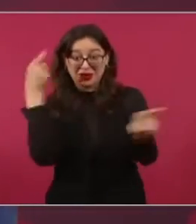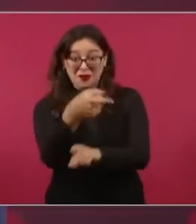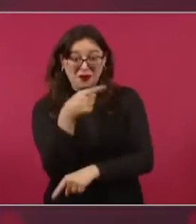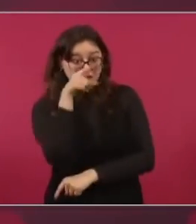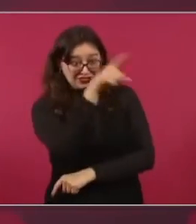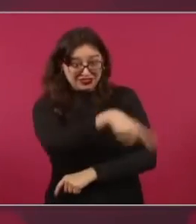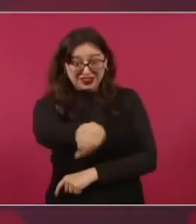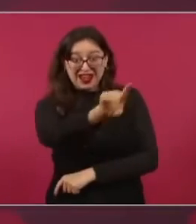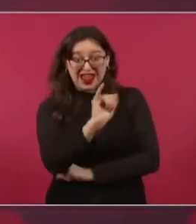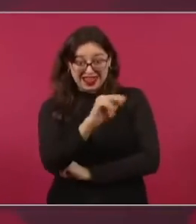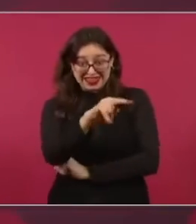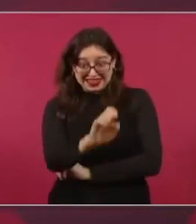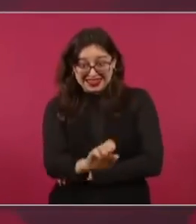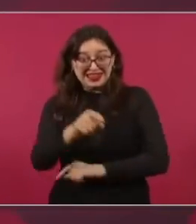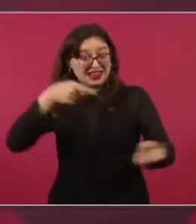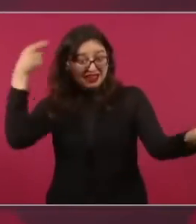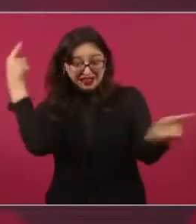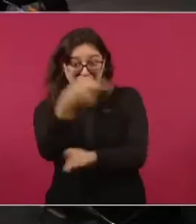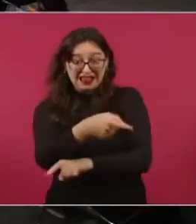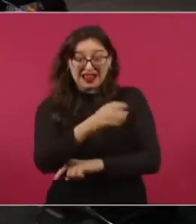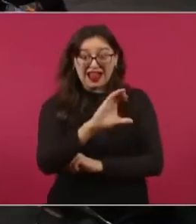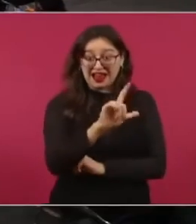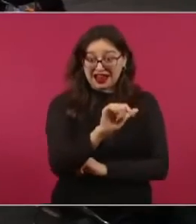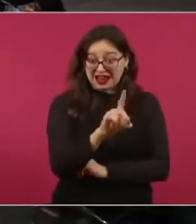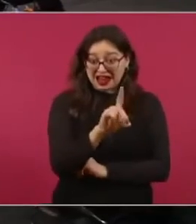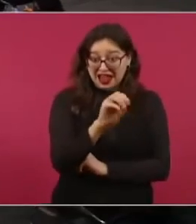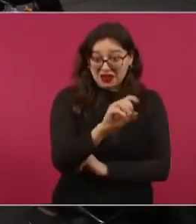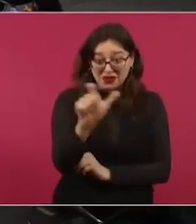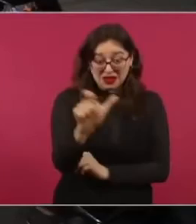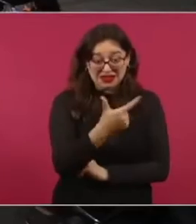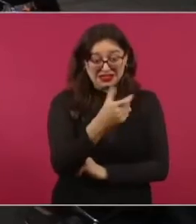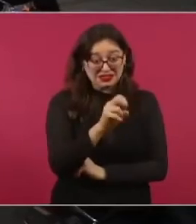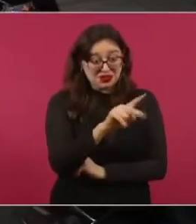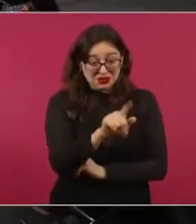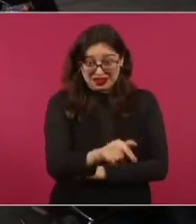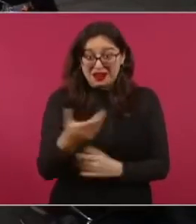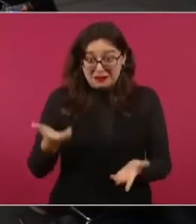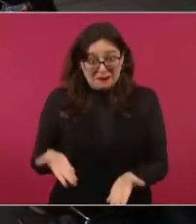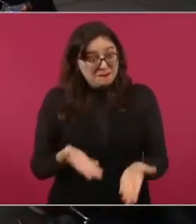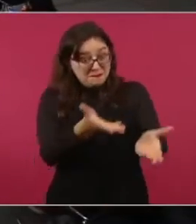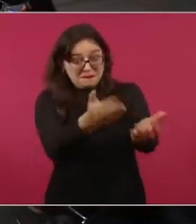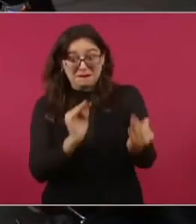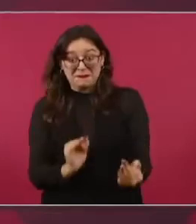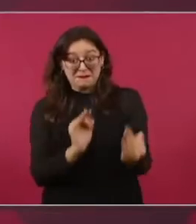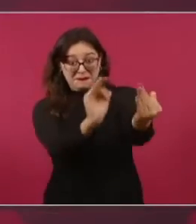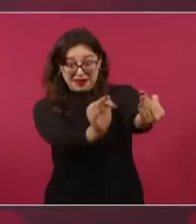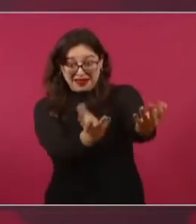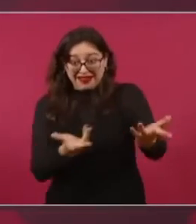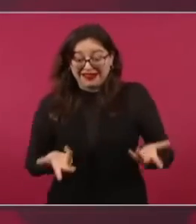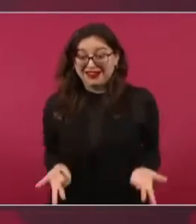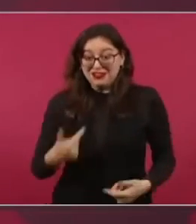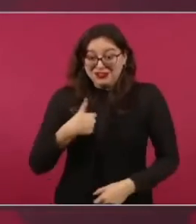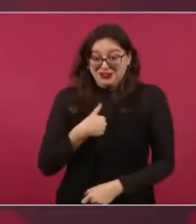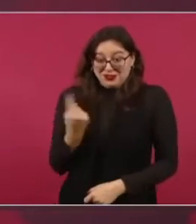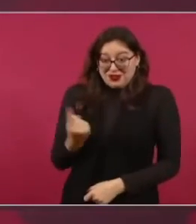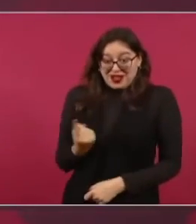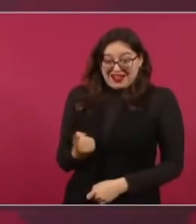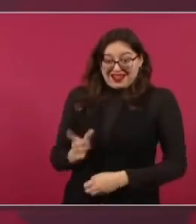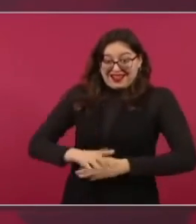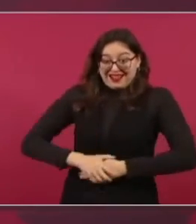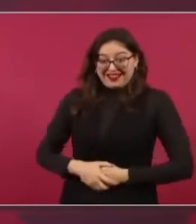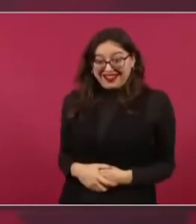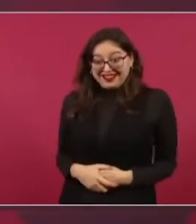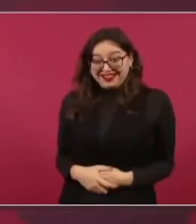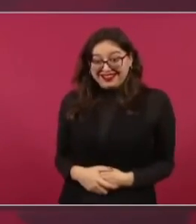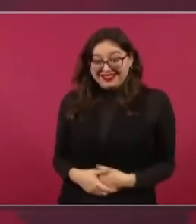jefe. Sí. No, la pregunta, presidente, sigue siendo la misma. Sí, es que gastan mucho los partidos y